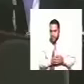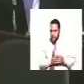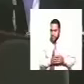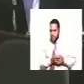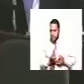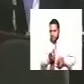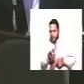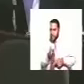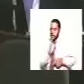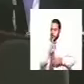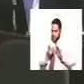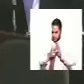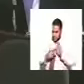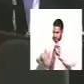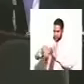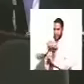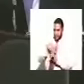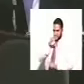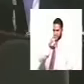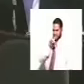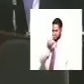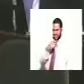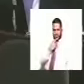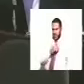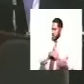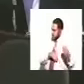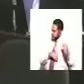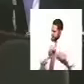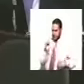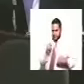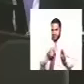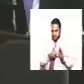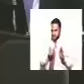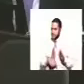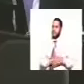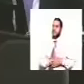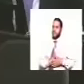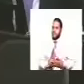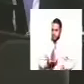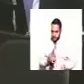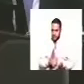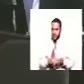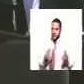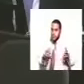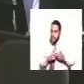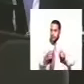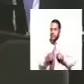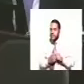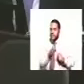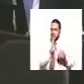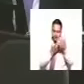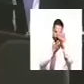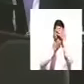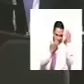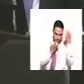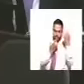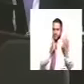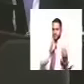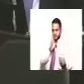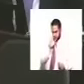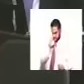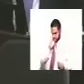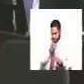la Constitución del 91, que no aceptaba esas conexidades y era para resolver el problema de guerrilleros y paramilitares de